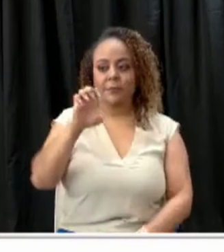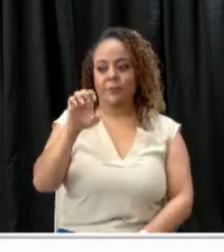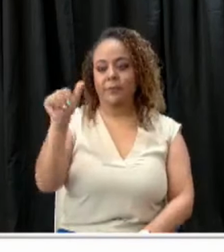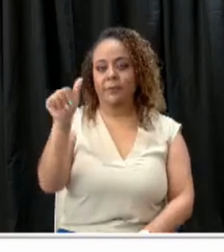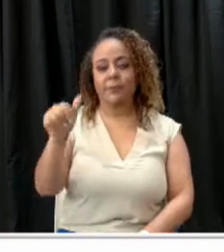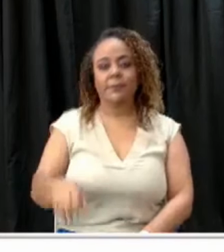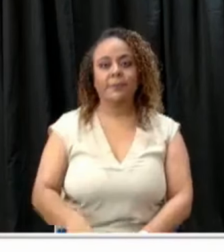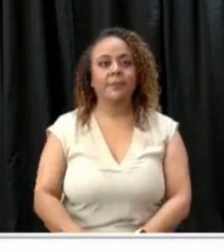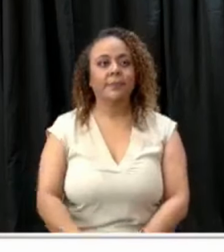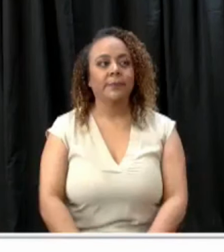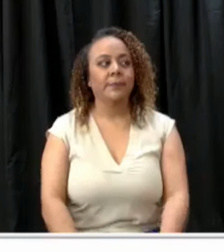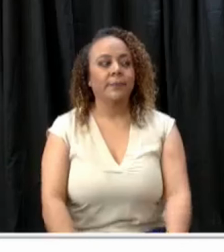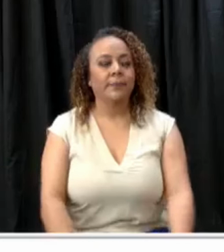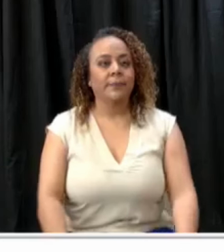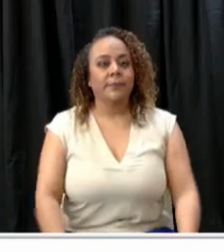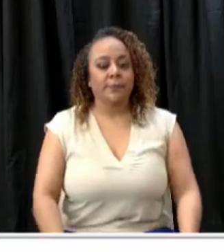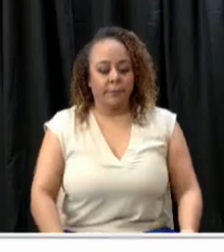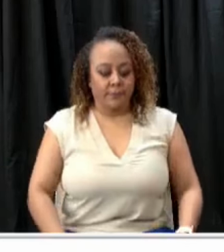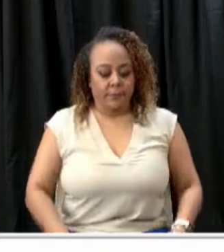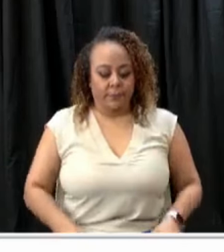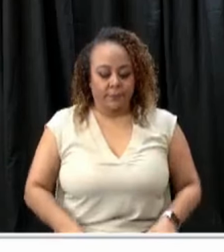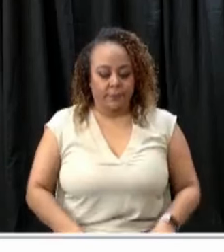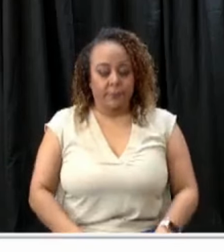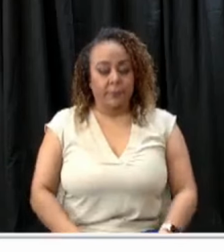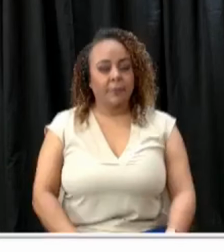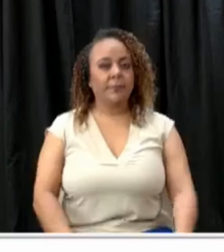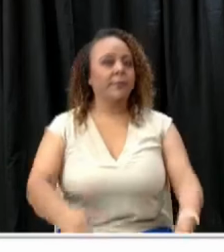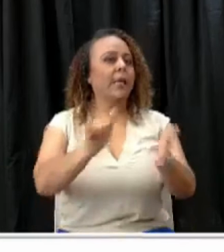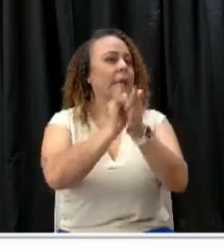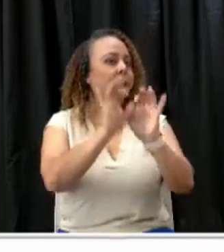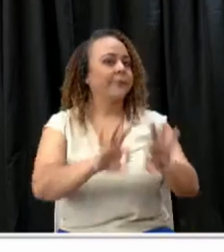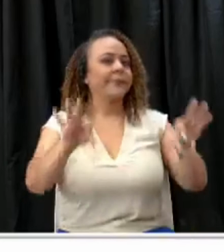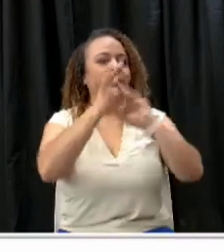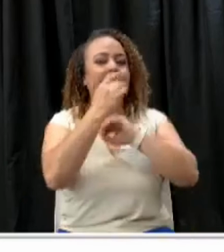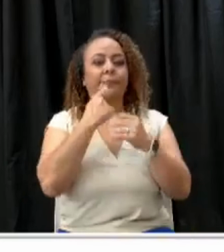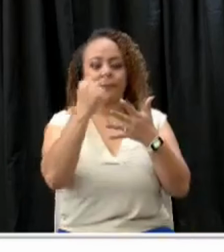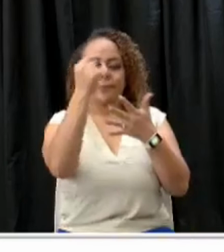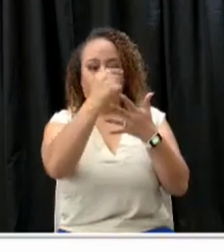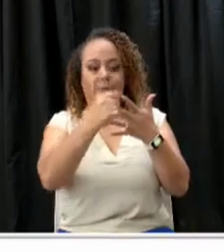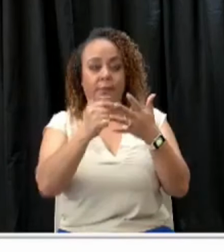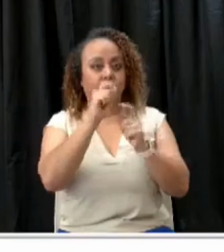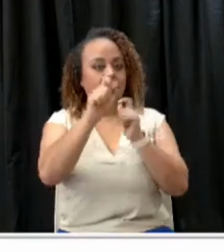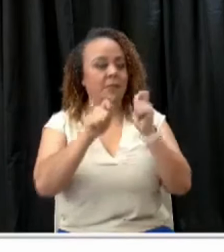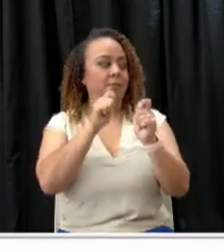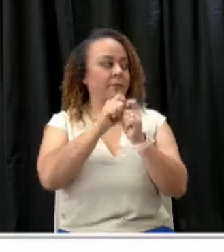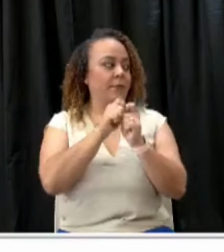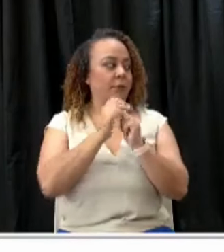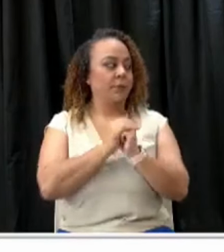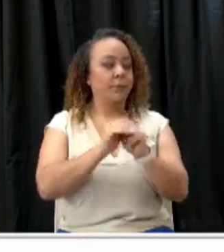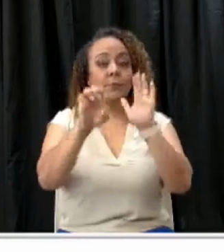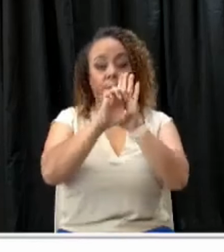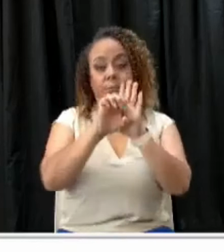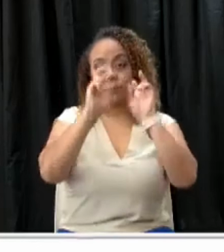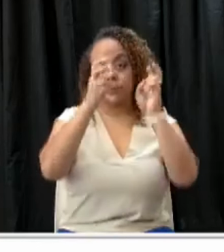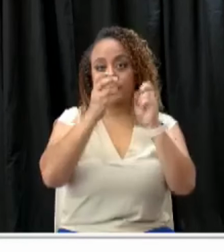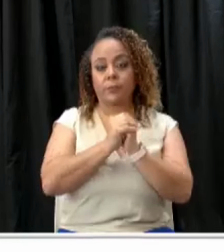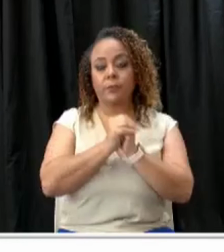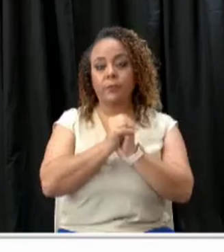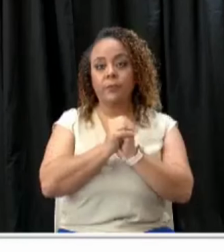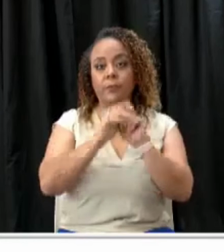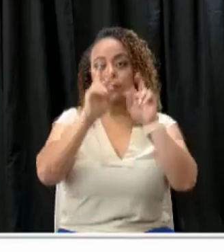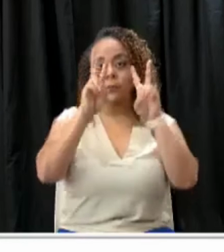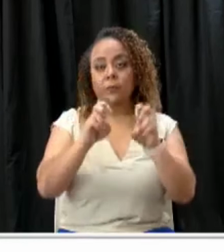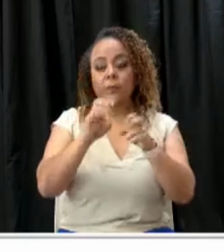Esteban Arias. Sí, aquí es importante señalar algunos puntos muy específicos. Por ejemplo, que el tema de pruebas de función